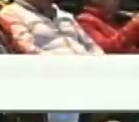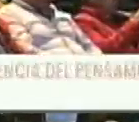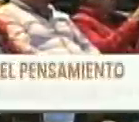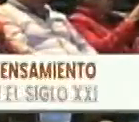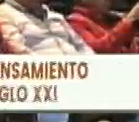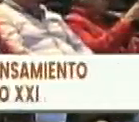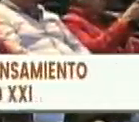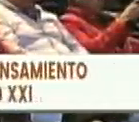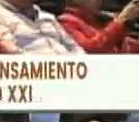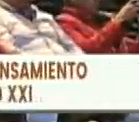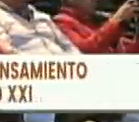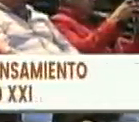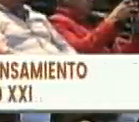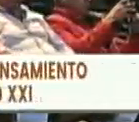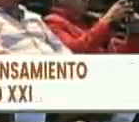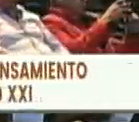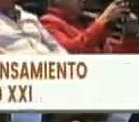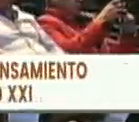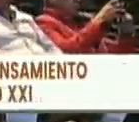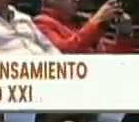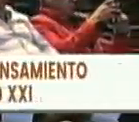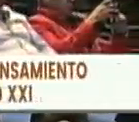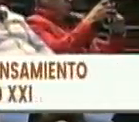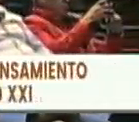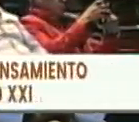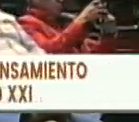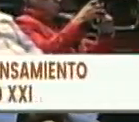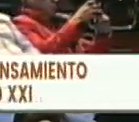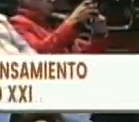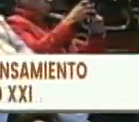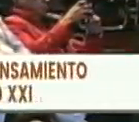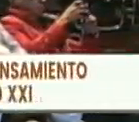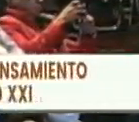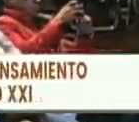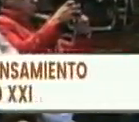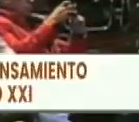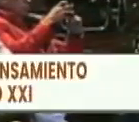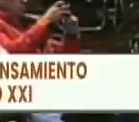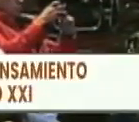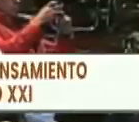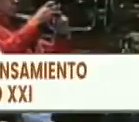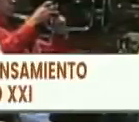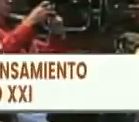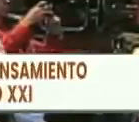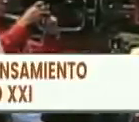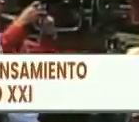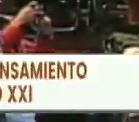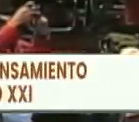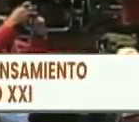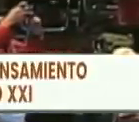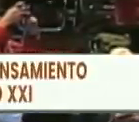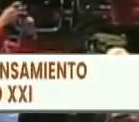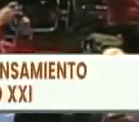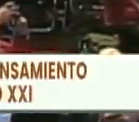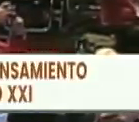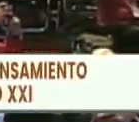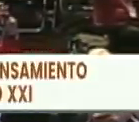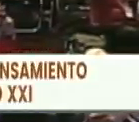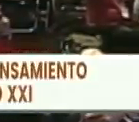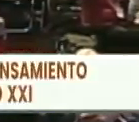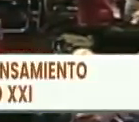es el lugar donde se desarrolla este Encuentro Mundial por la vigencia del pensamiento bolivariano del comandante